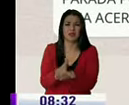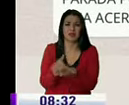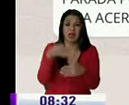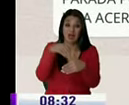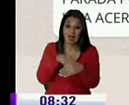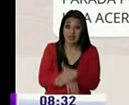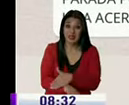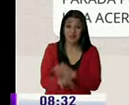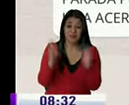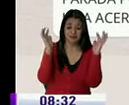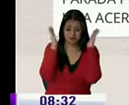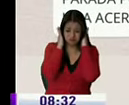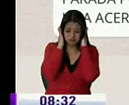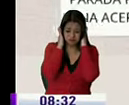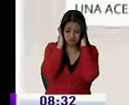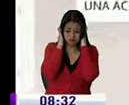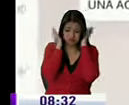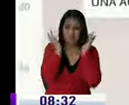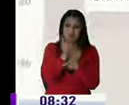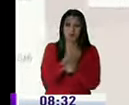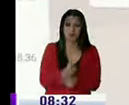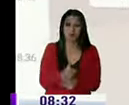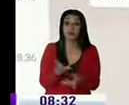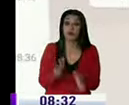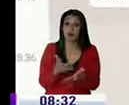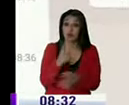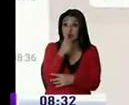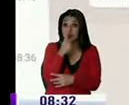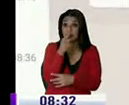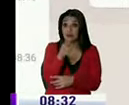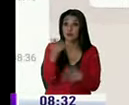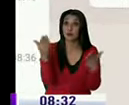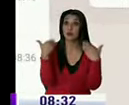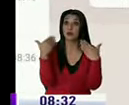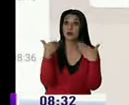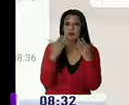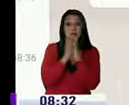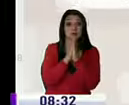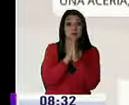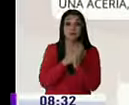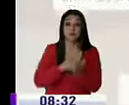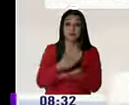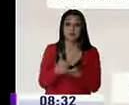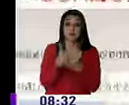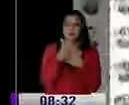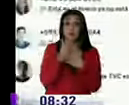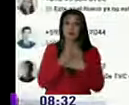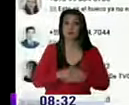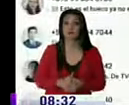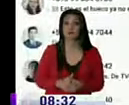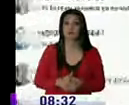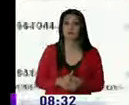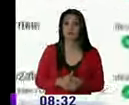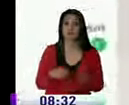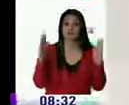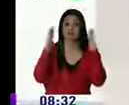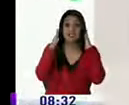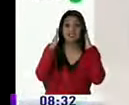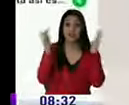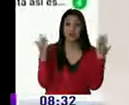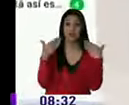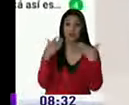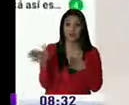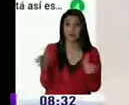de una acería sin protección auditiva. Interesante esto para Guayaquil, ¿ah? ¿Eh? Así que la contaminación auditiva se queja un vecino allá en